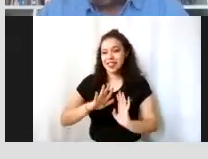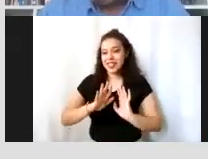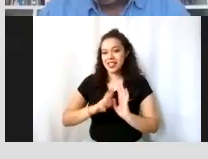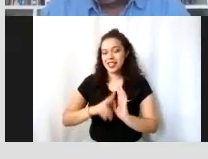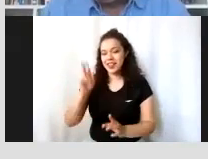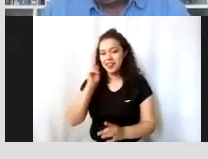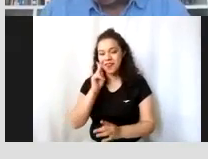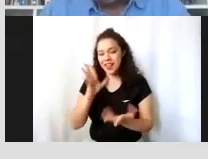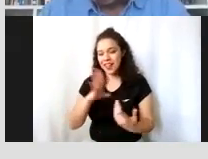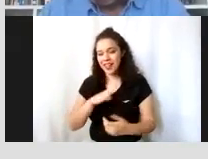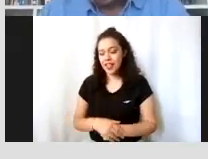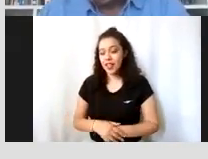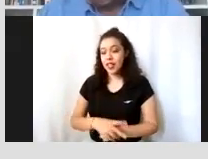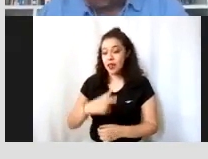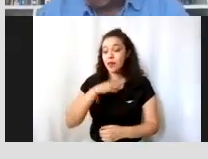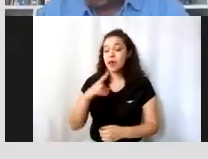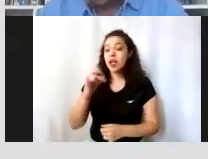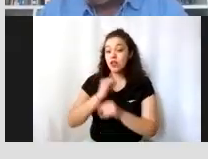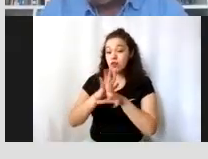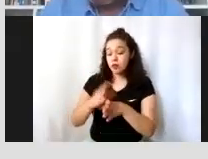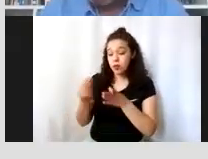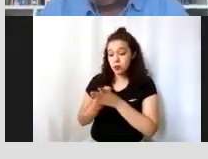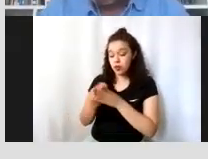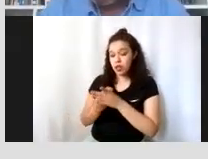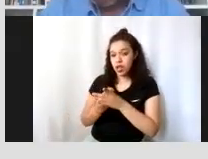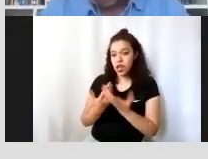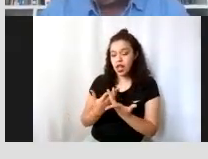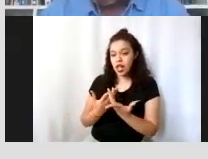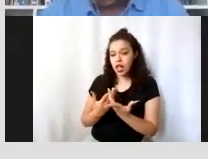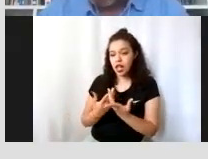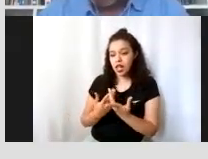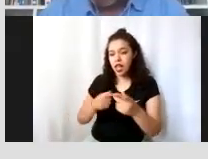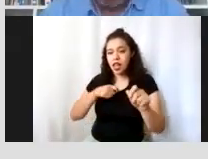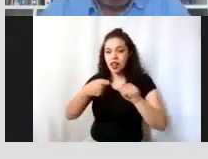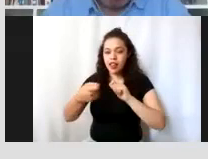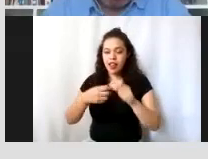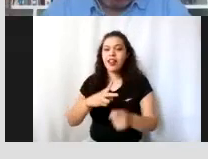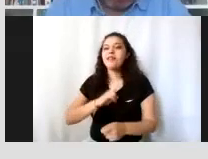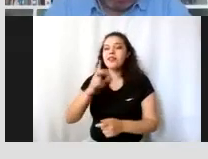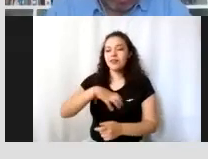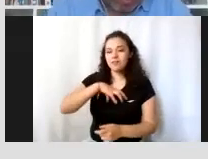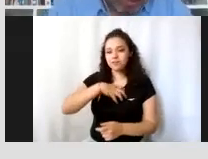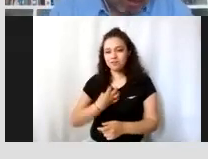Paulina, por supuesto, la voz es un dato personal, las inflexiones, el tipo, la velocidad, el volumen,